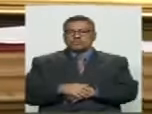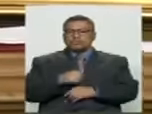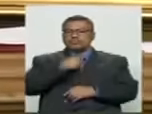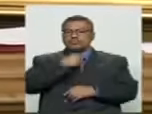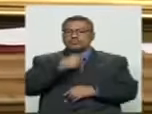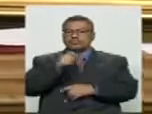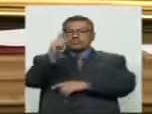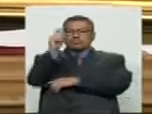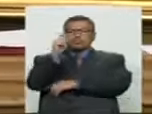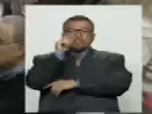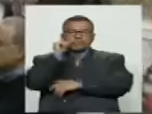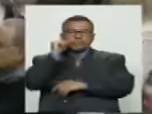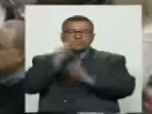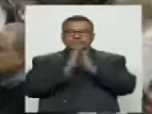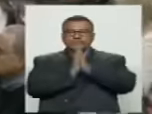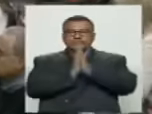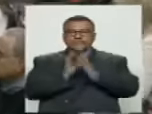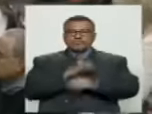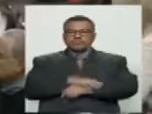Micrófono para la diputada, por favor.